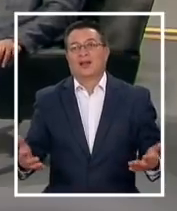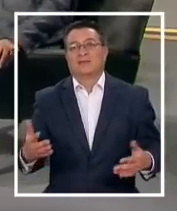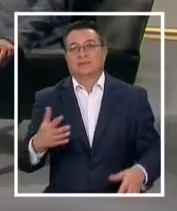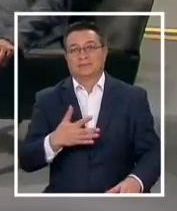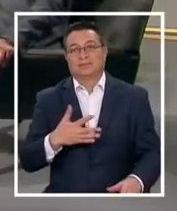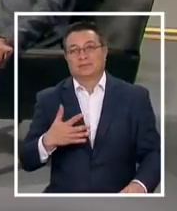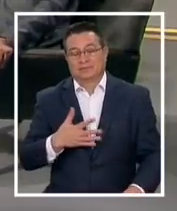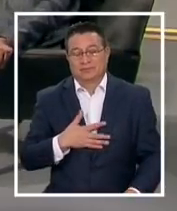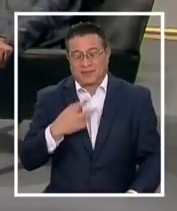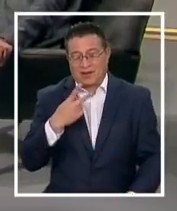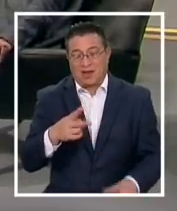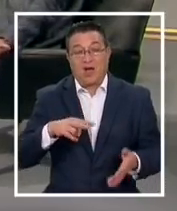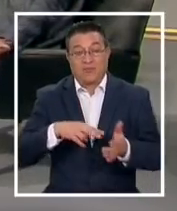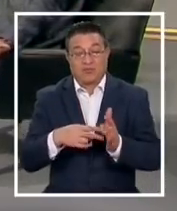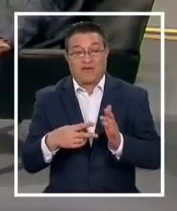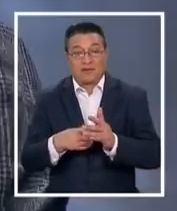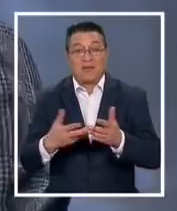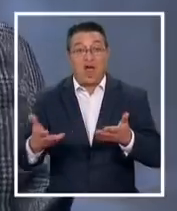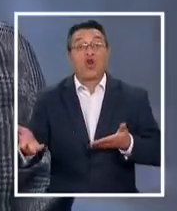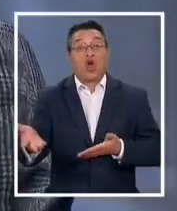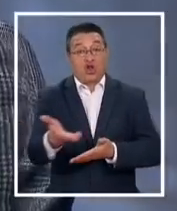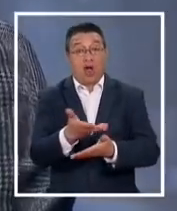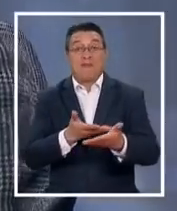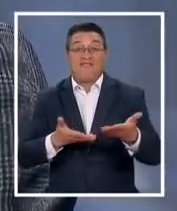creo que vivimos una crisis de convivencia.